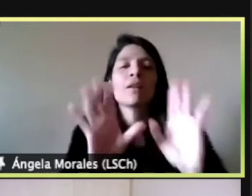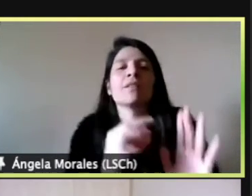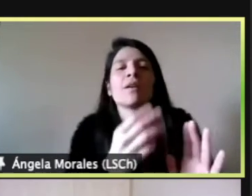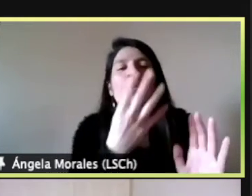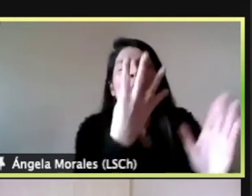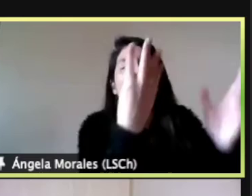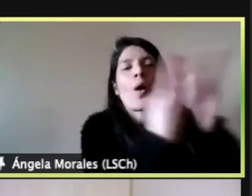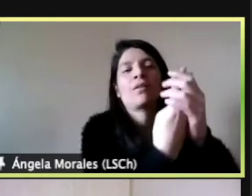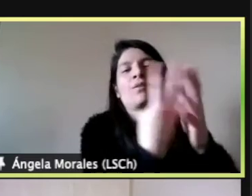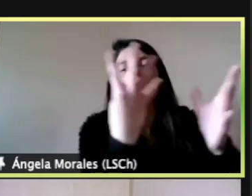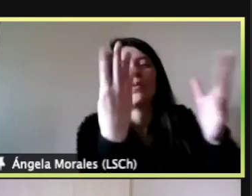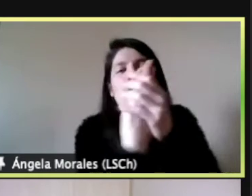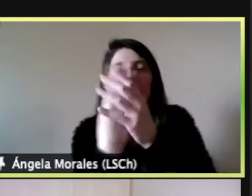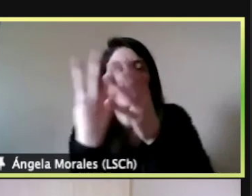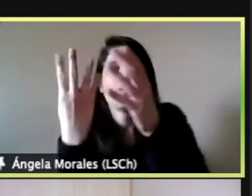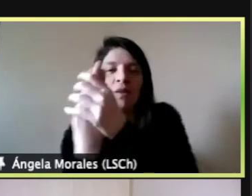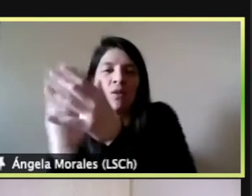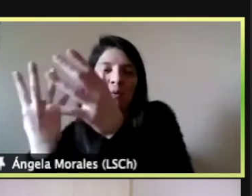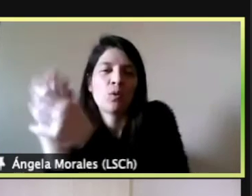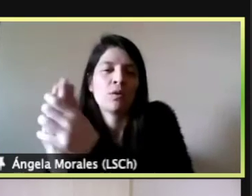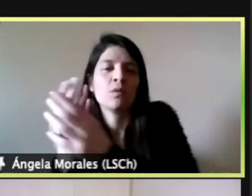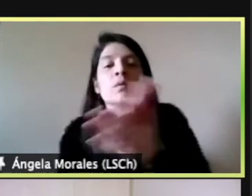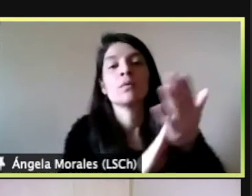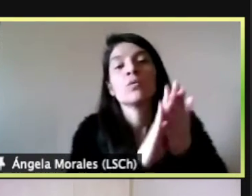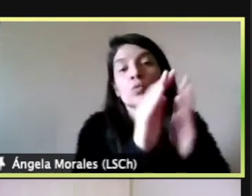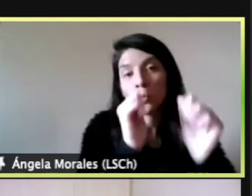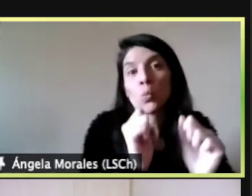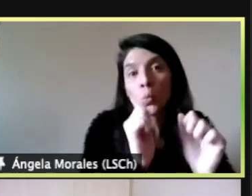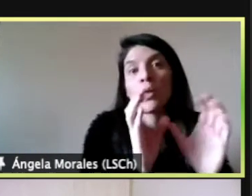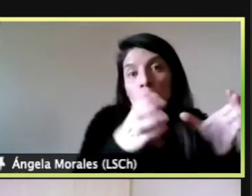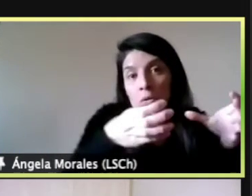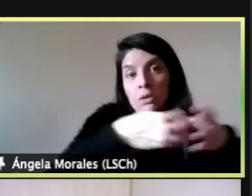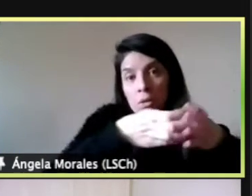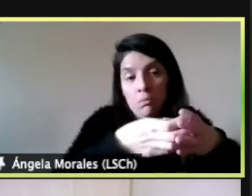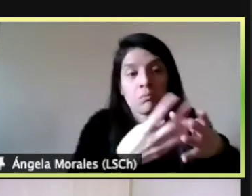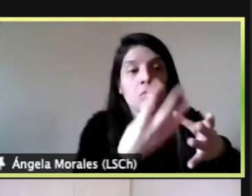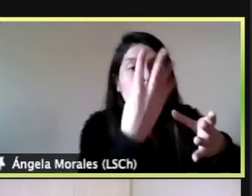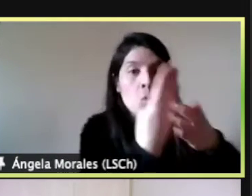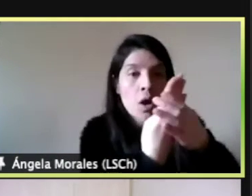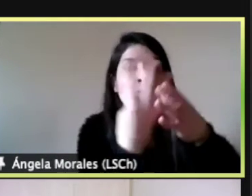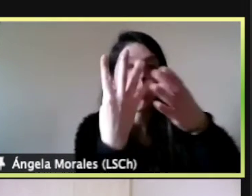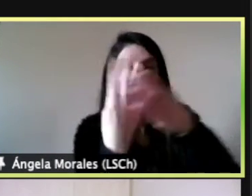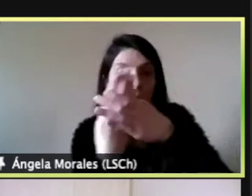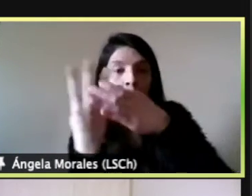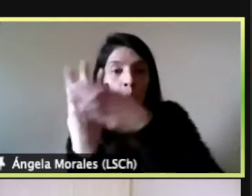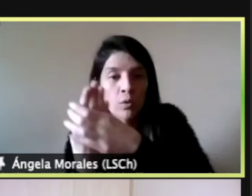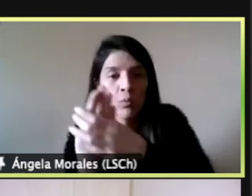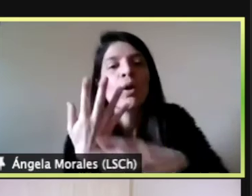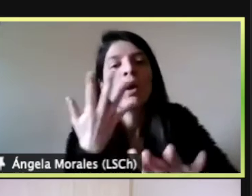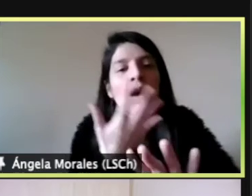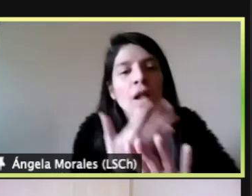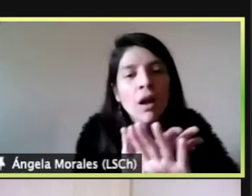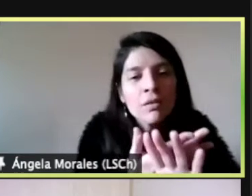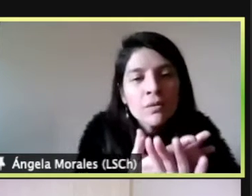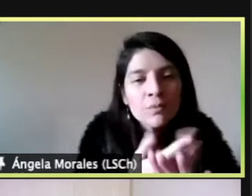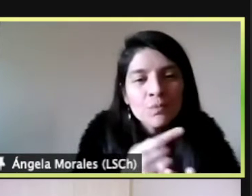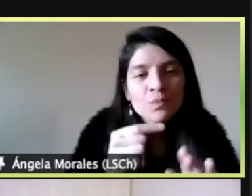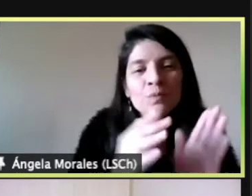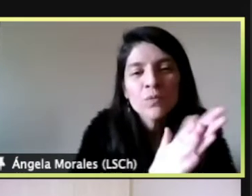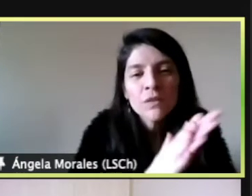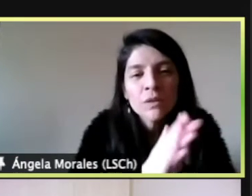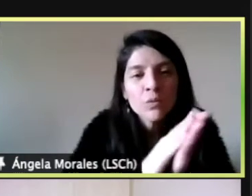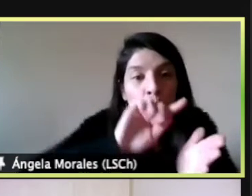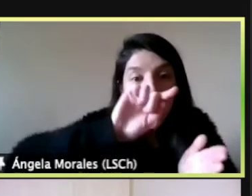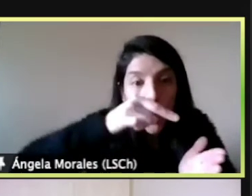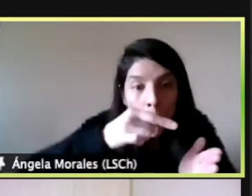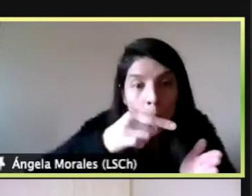las columnas de 4 en 4 en 4 en 4. En este caso yo sé que existe un símbolo, que es la coma. Yo la puedo utilizar. Entonces